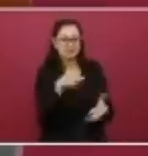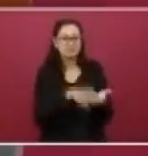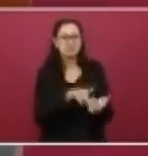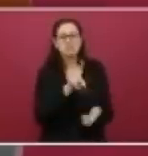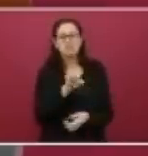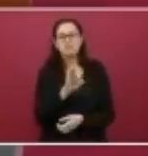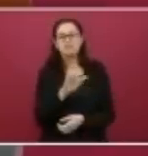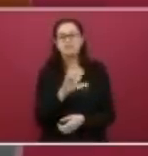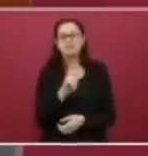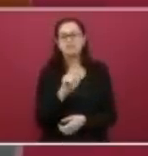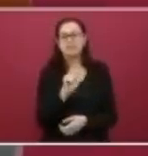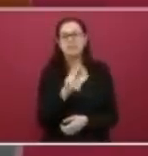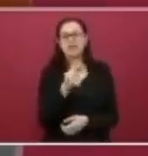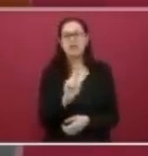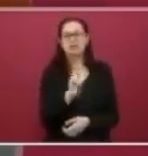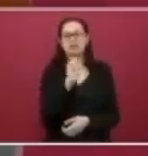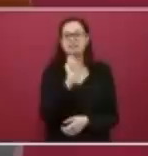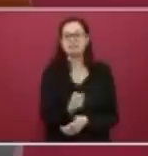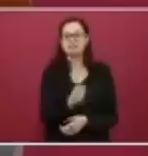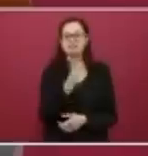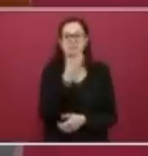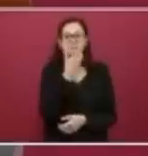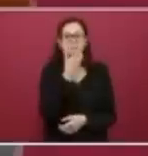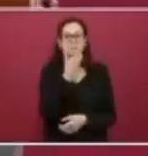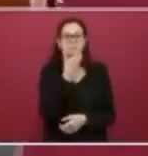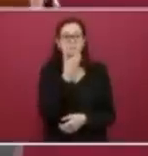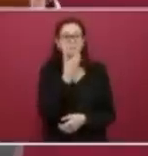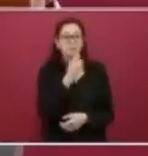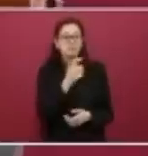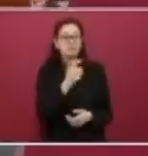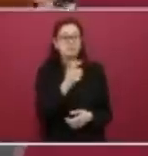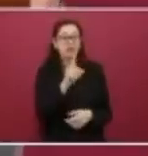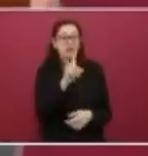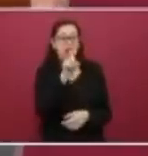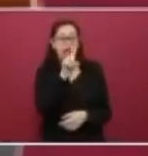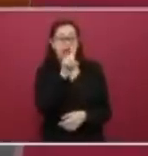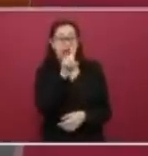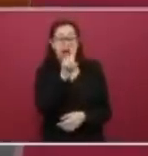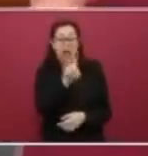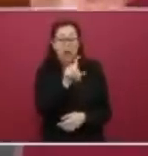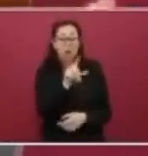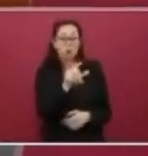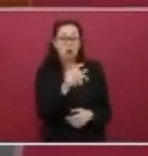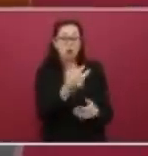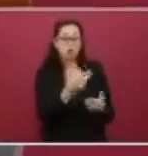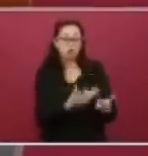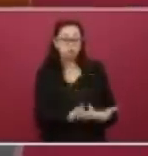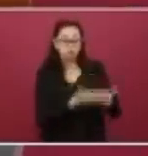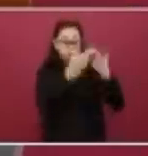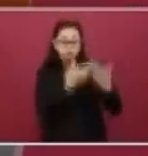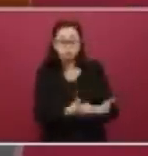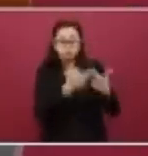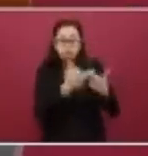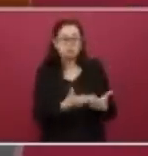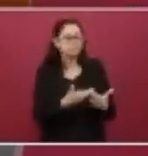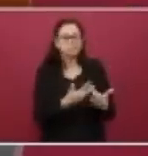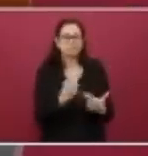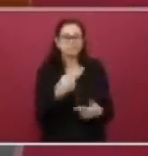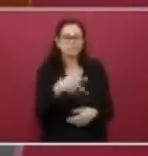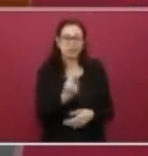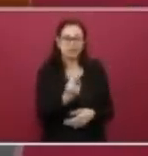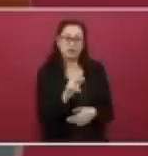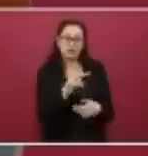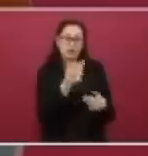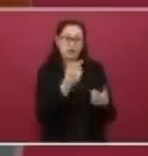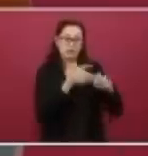idea de que el agua es muy abundante en las zonas pero el agua tiene que alcanzar para la parte alta y la parte baja de la cuenca ante